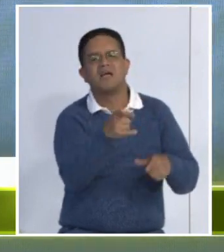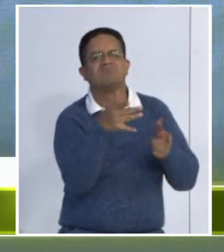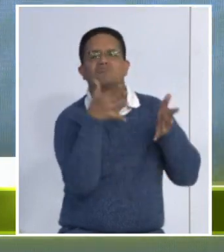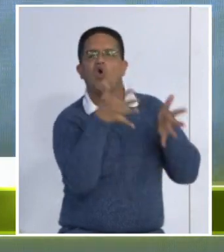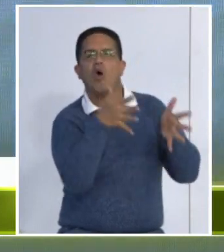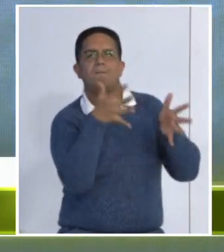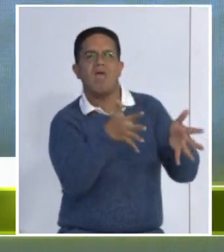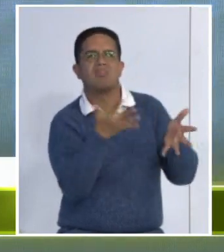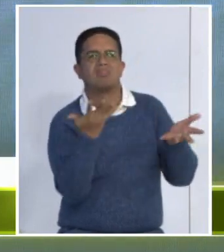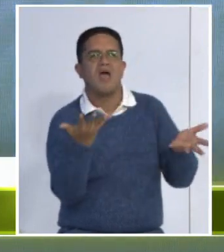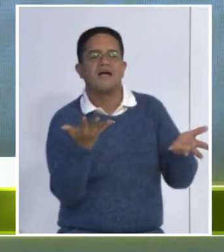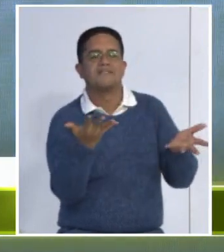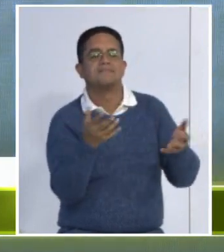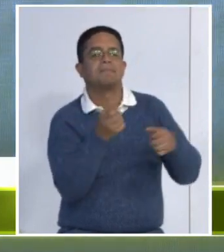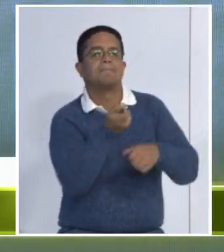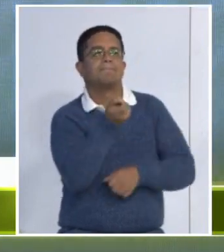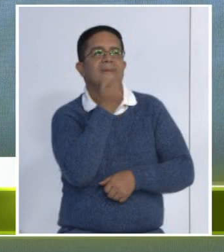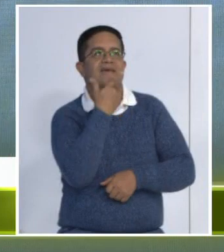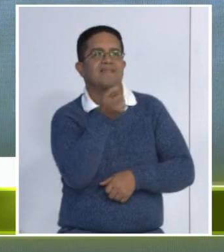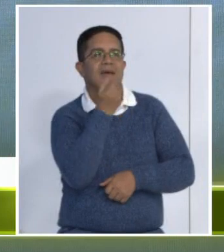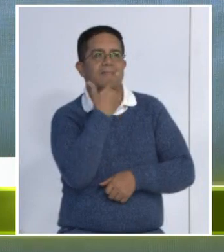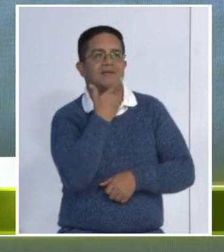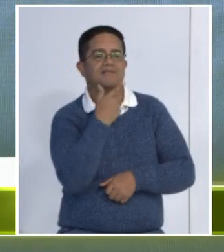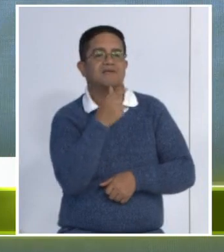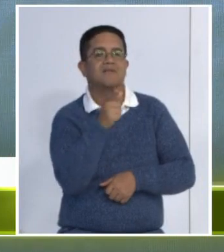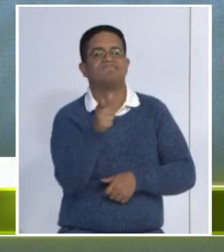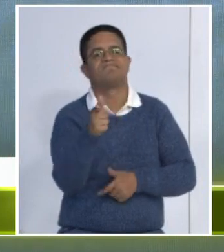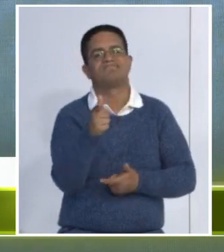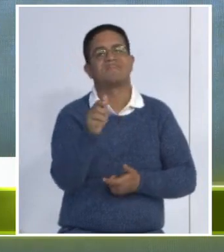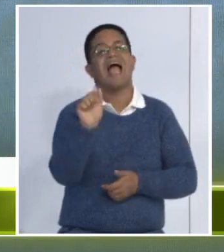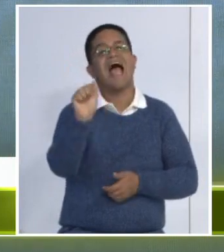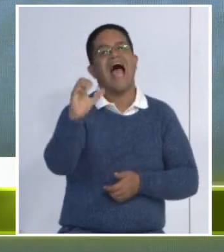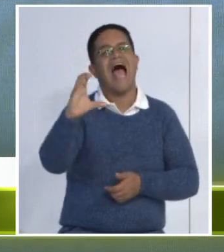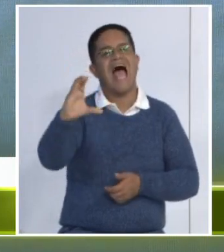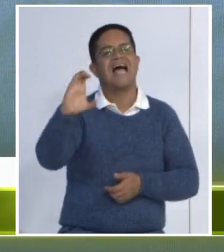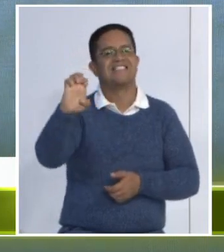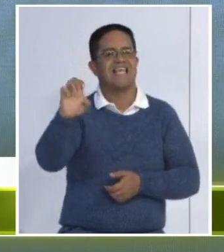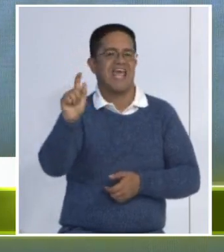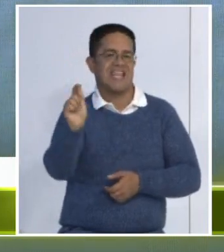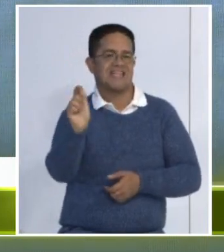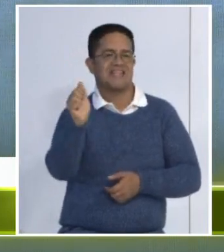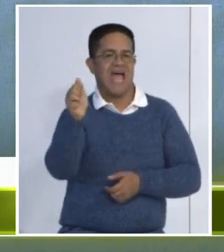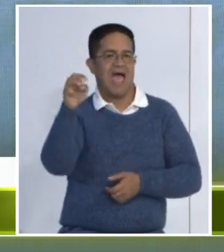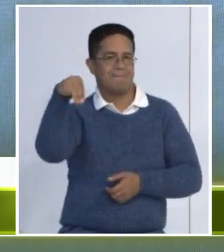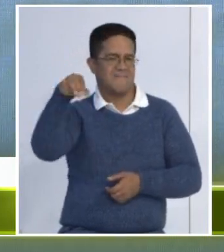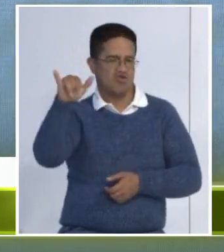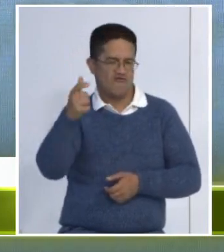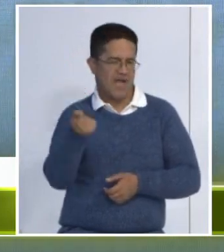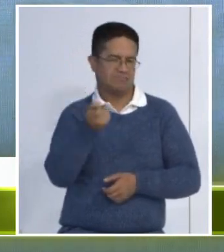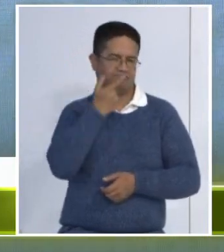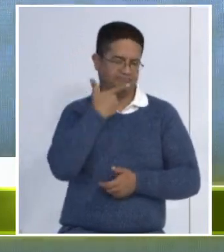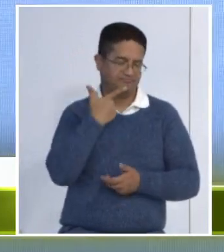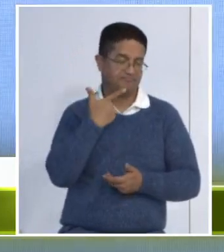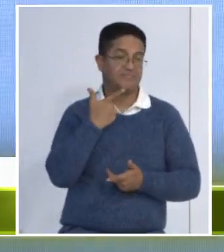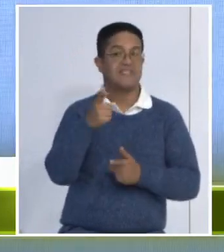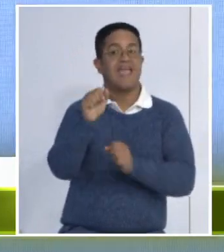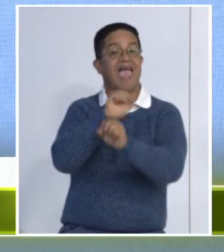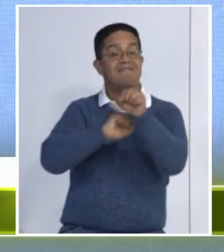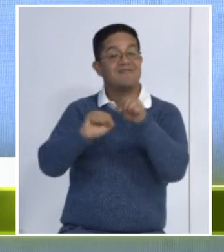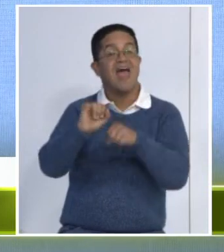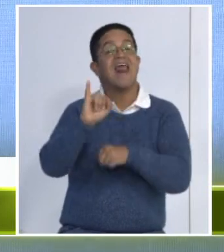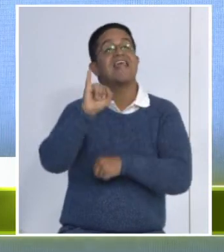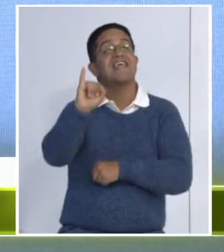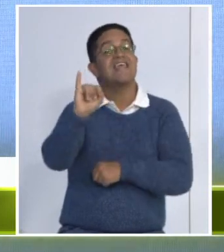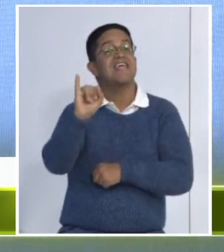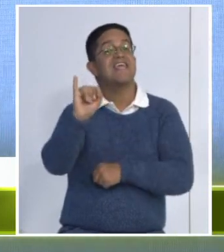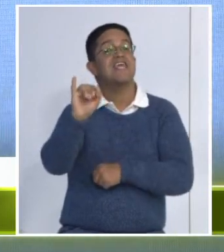generalmente medicamentos antipiréticos como el acetaminofén o el paracetamol y evitar, por ejemplo, el ibuprofeno o